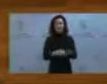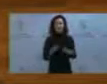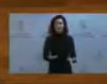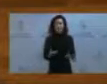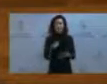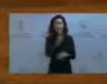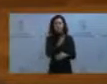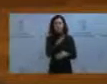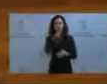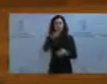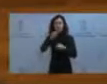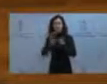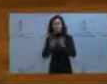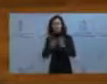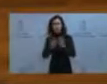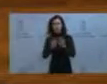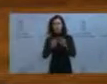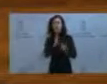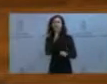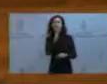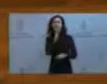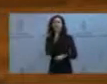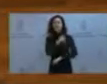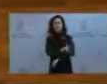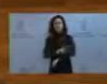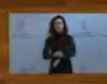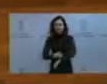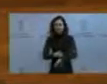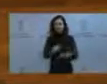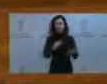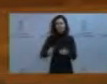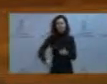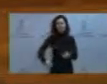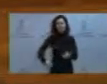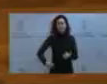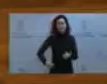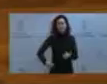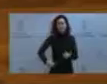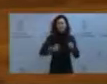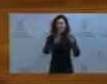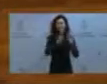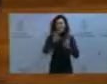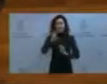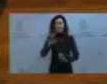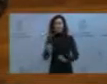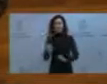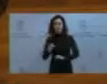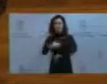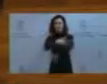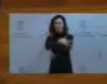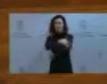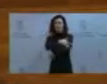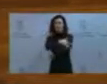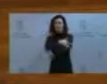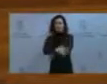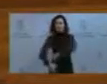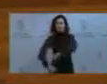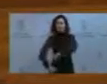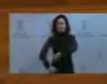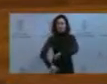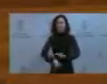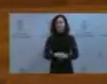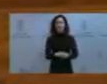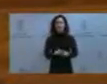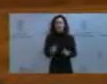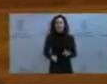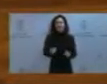409 varices, 600 caderas, 750 prótesis de rodilla, bueno, las